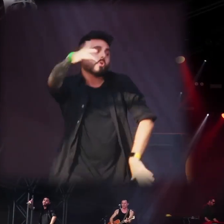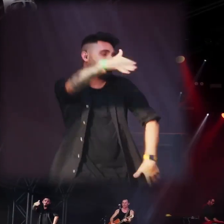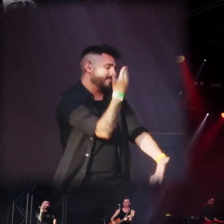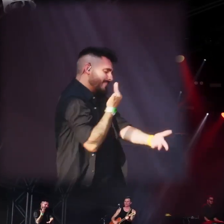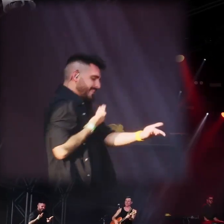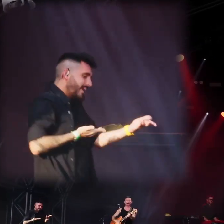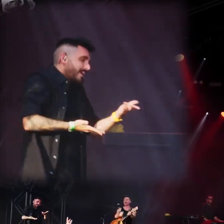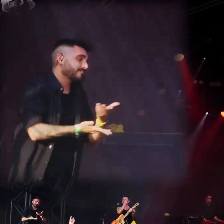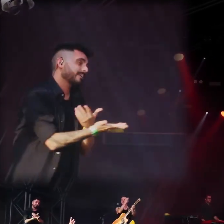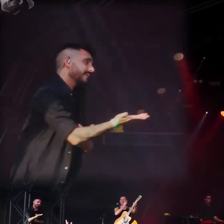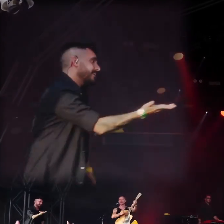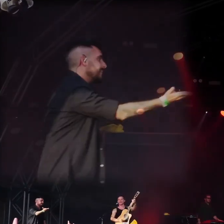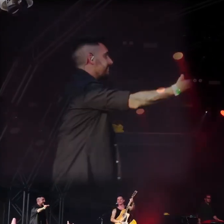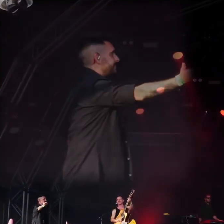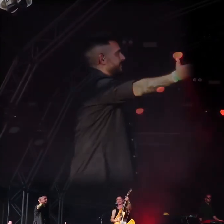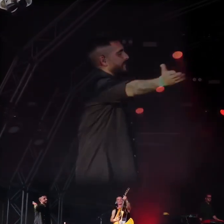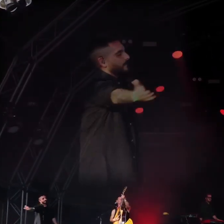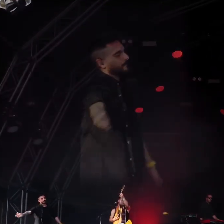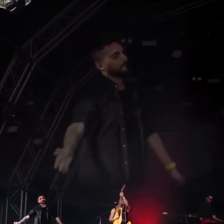con mi alma.